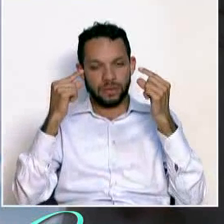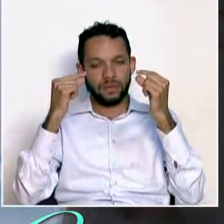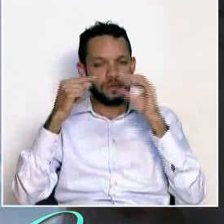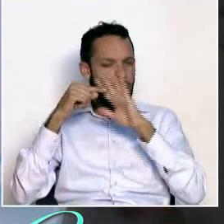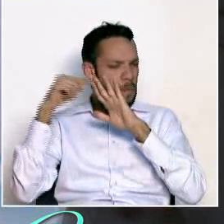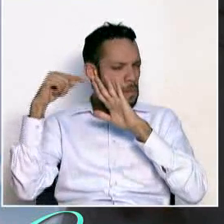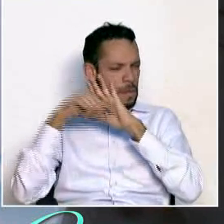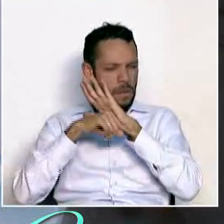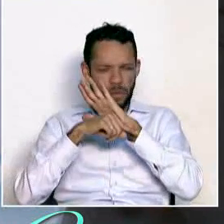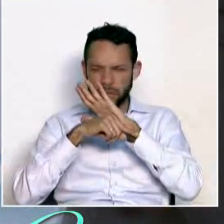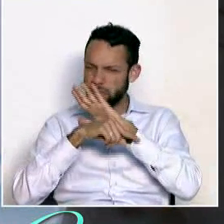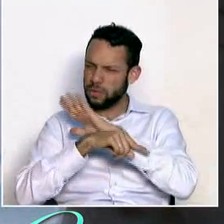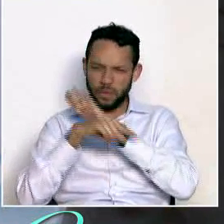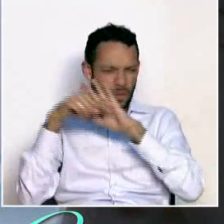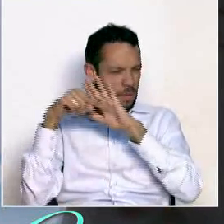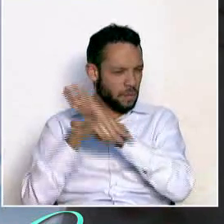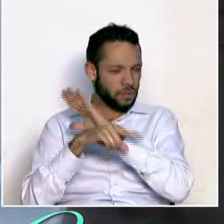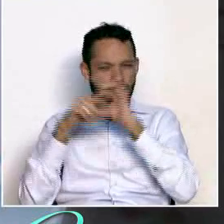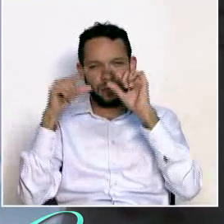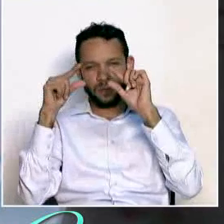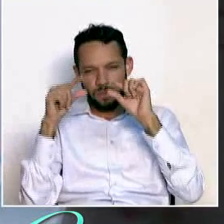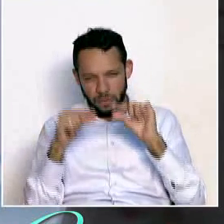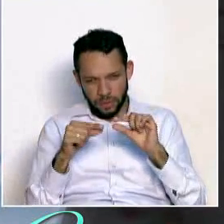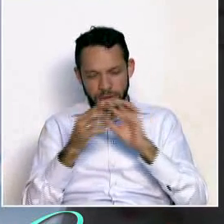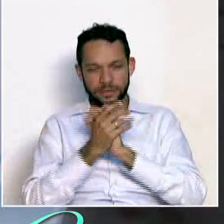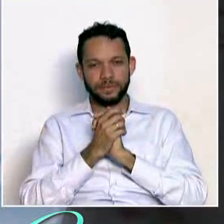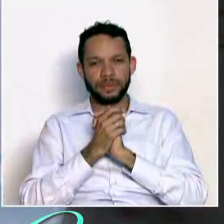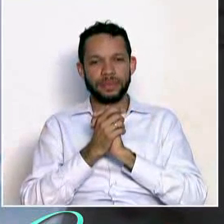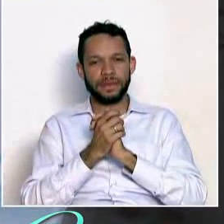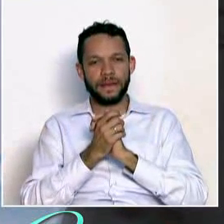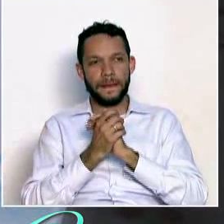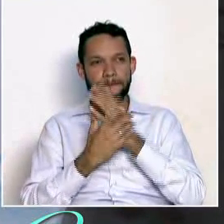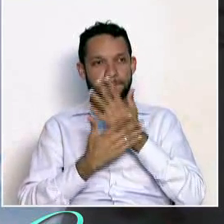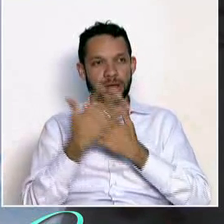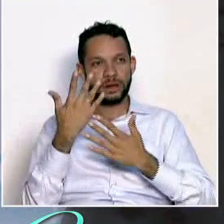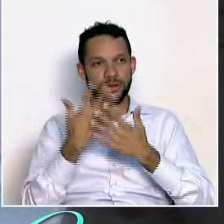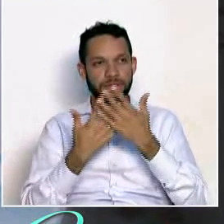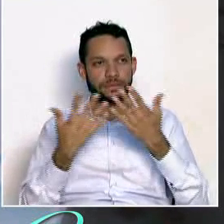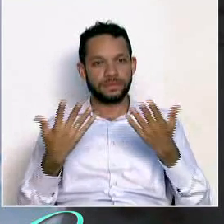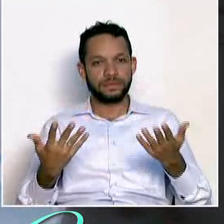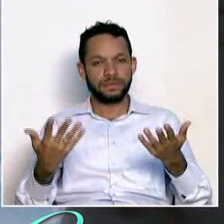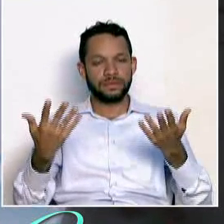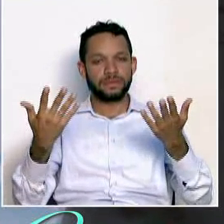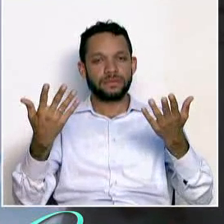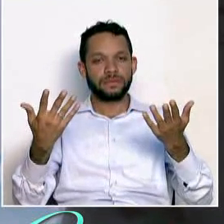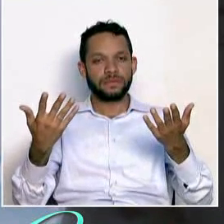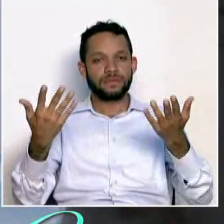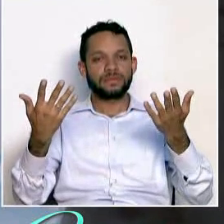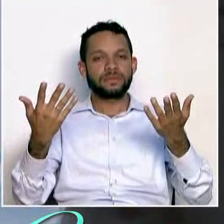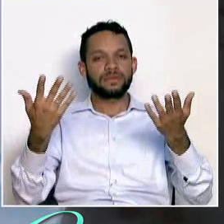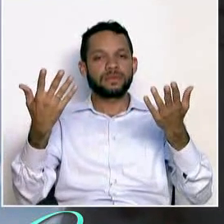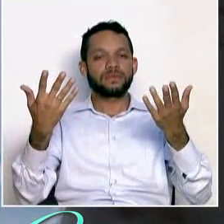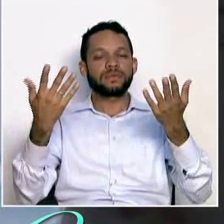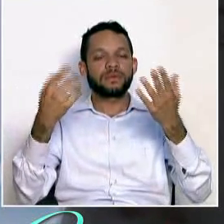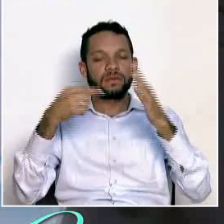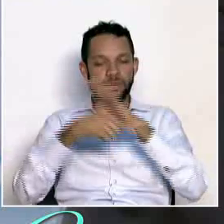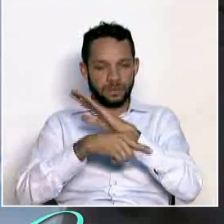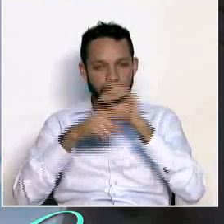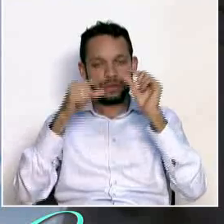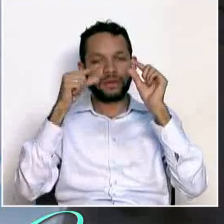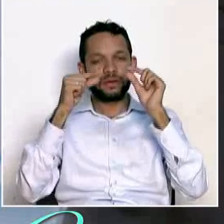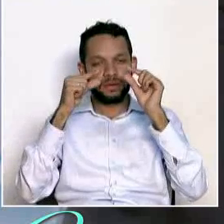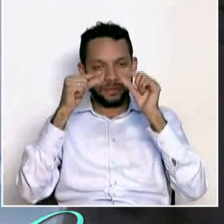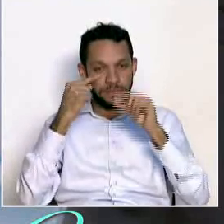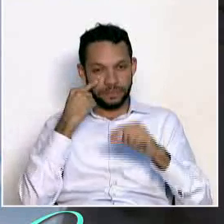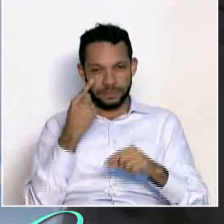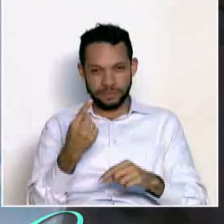más profundo, tu brazo sigue levitándose y el sueño es más profundo,